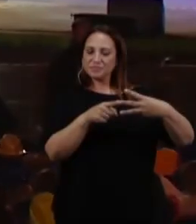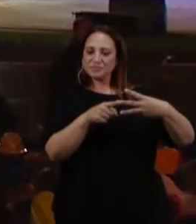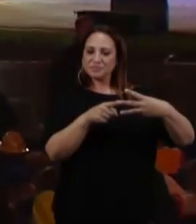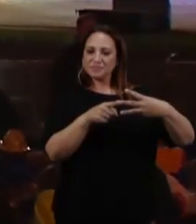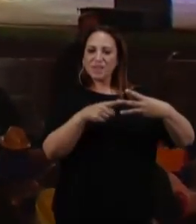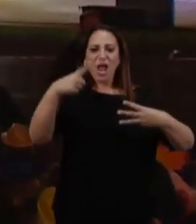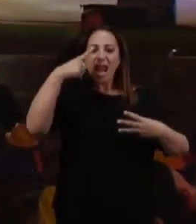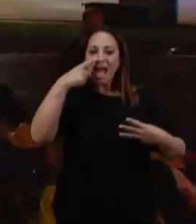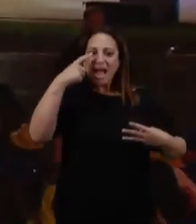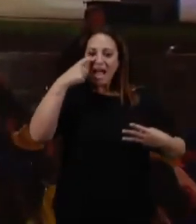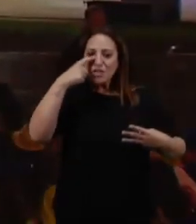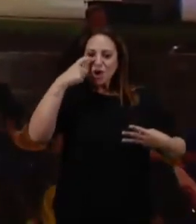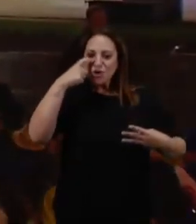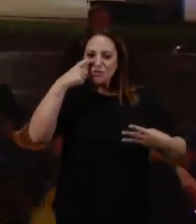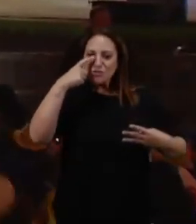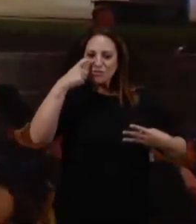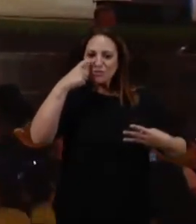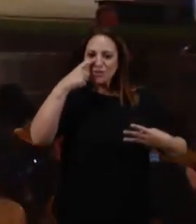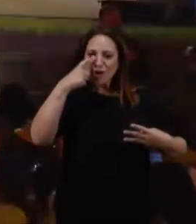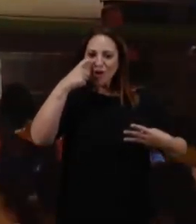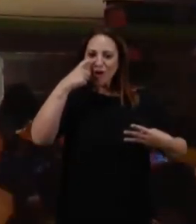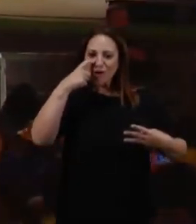¡Los Legañosos!